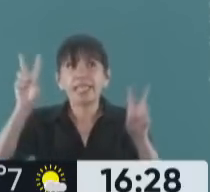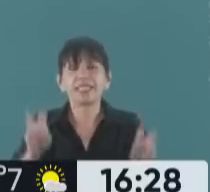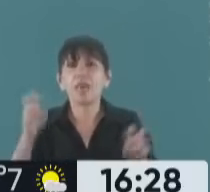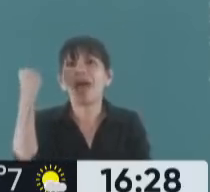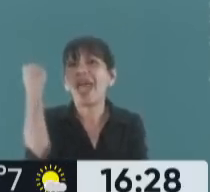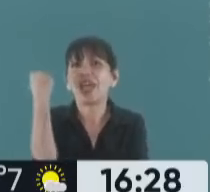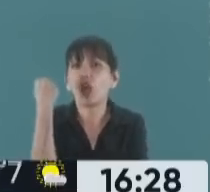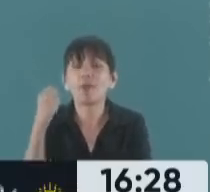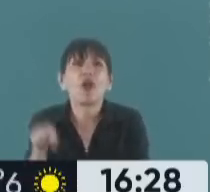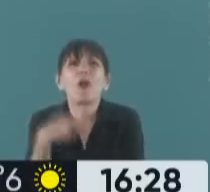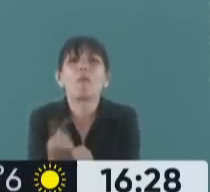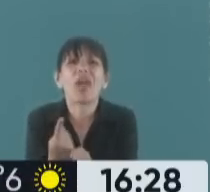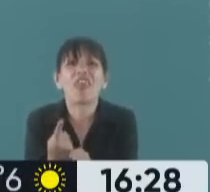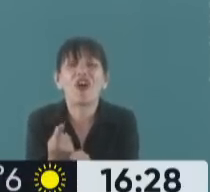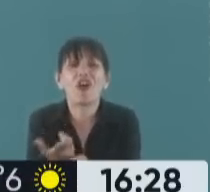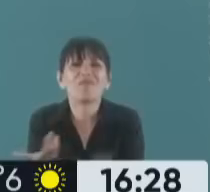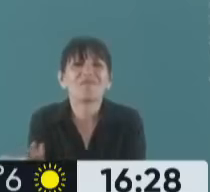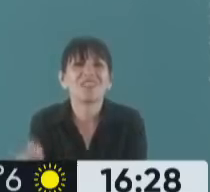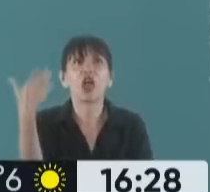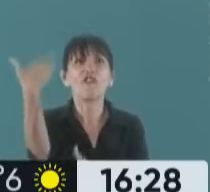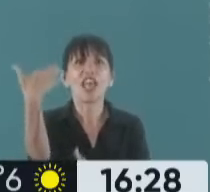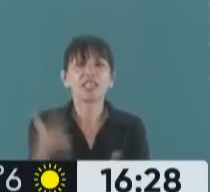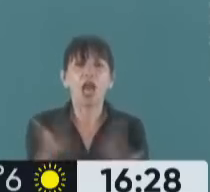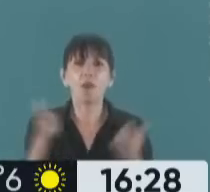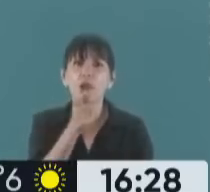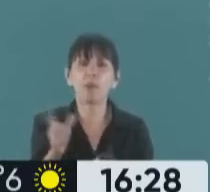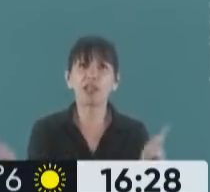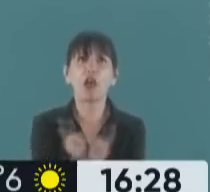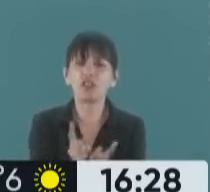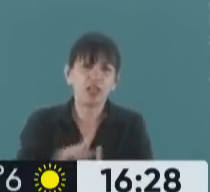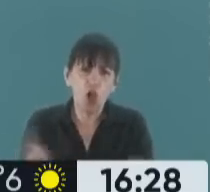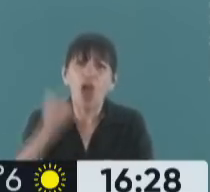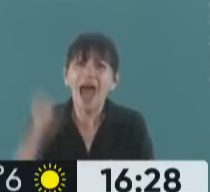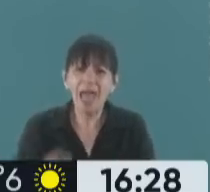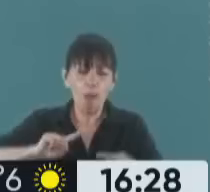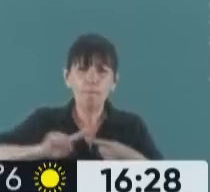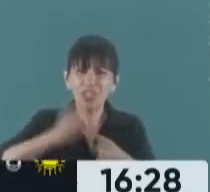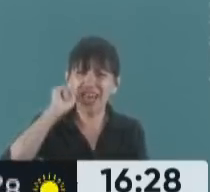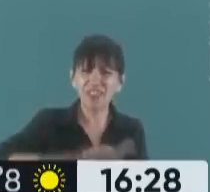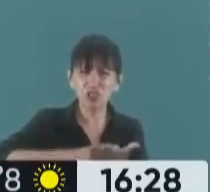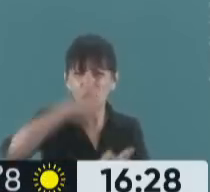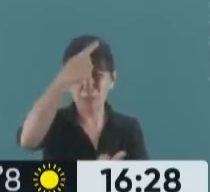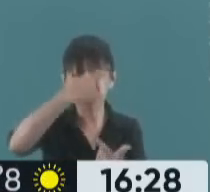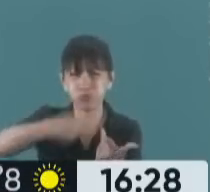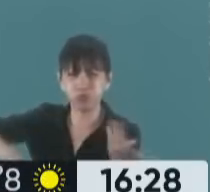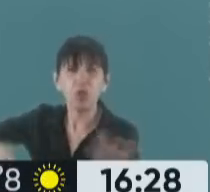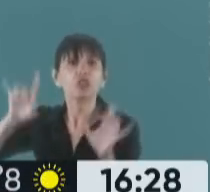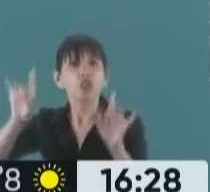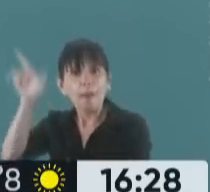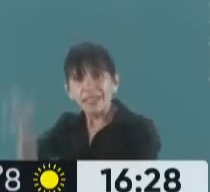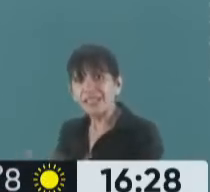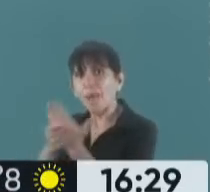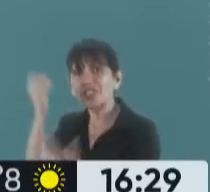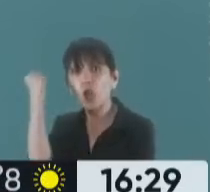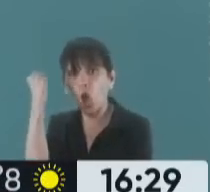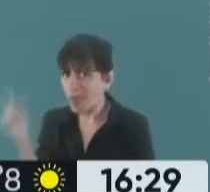puedo reducir en una respuesta en una conferencia de prensa. Son todas las políticas que está llevando adelante, no solo el ministro de Economía, sino el gobierno